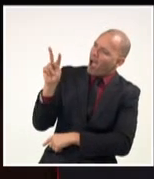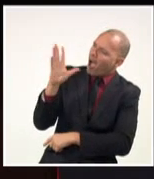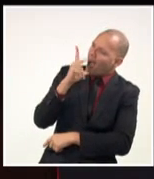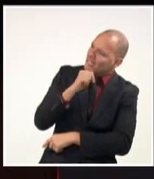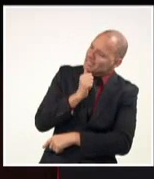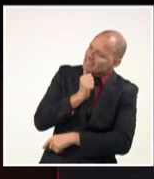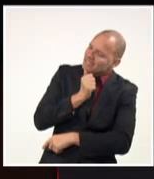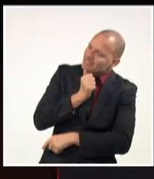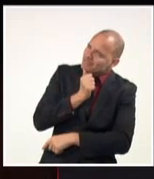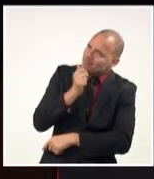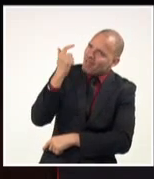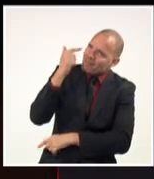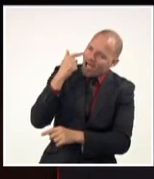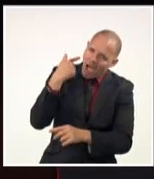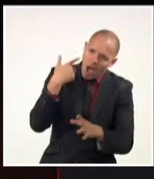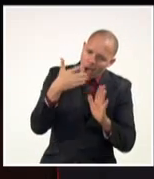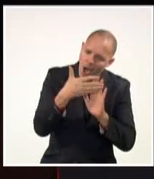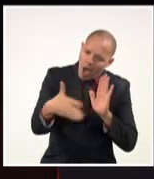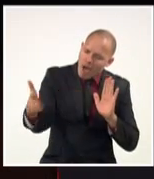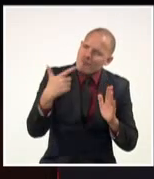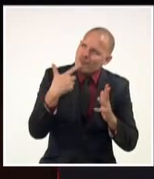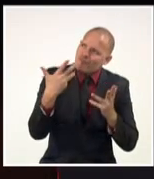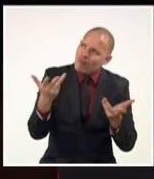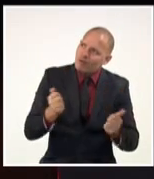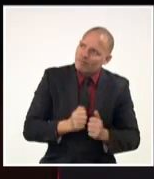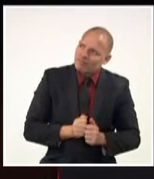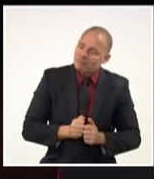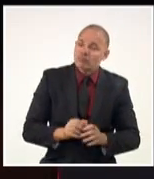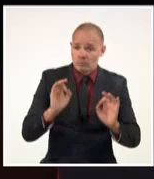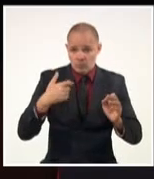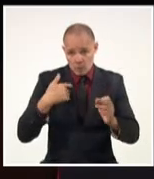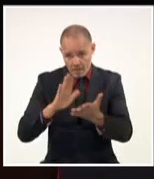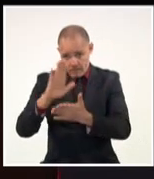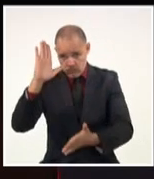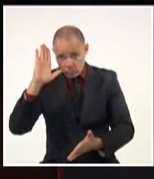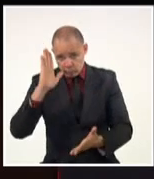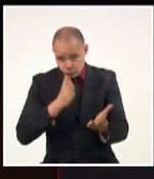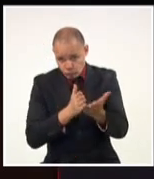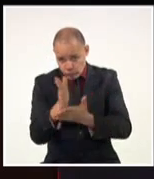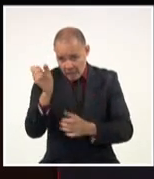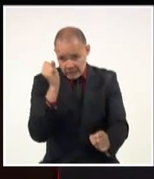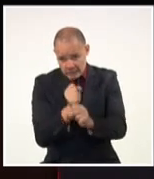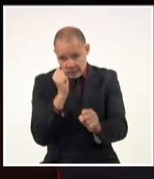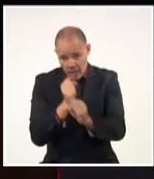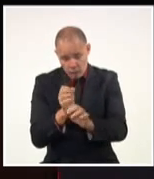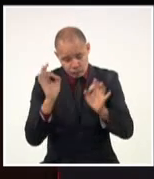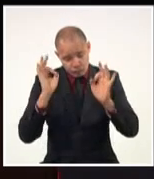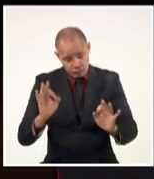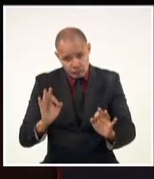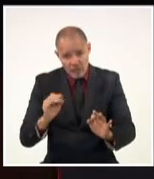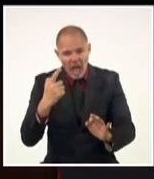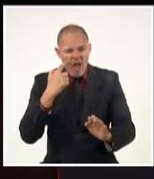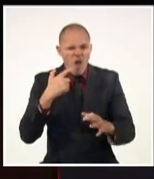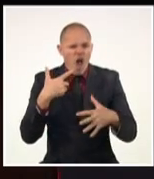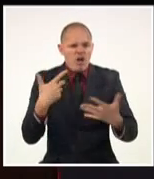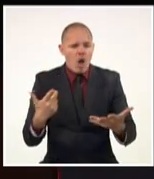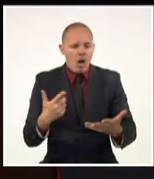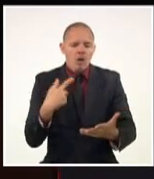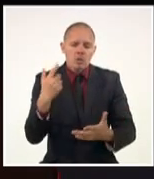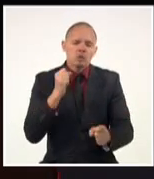el compromiso de trabajar sin descanso para que siga ondeando con fuerza la voluntad de hacerlo